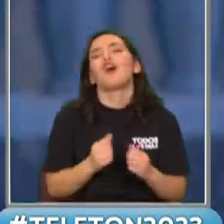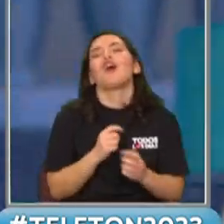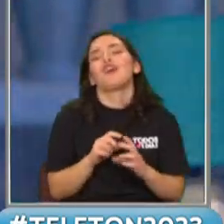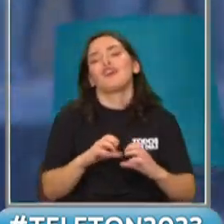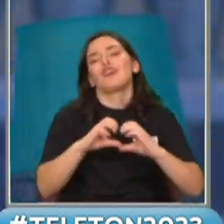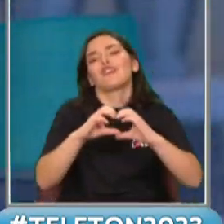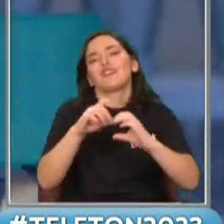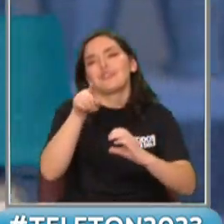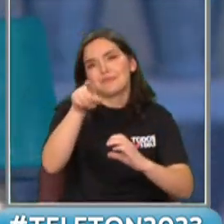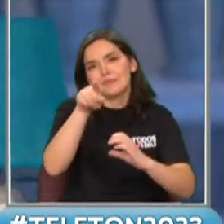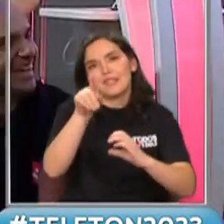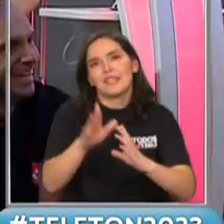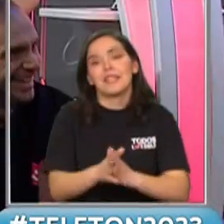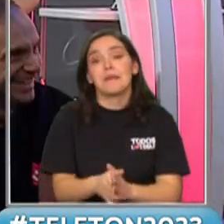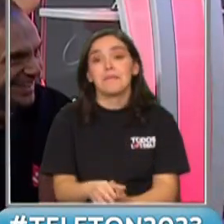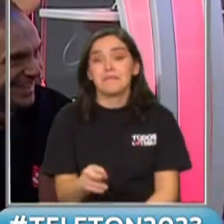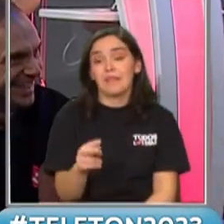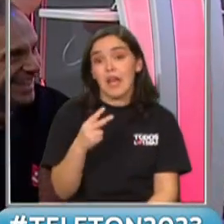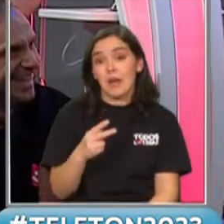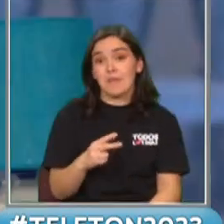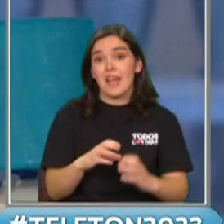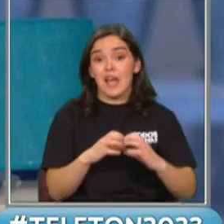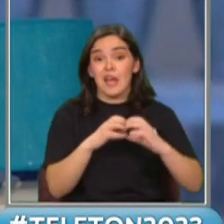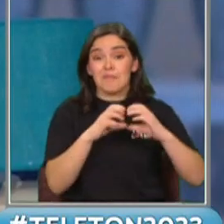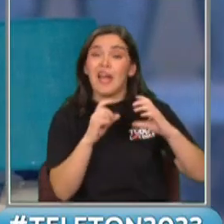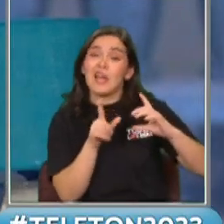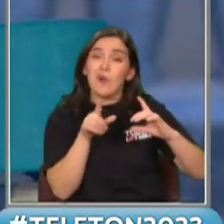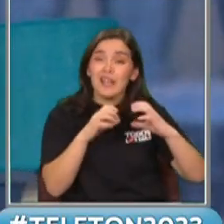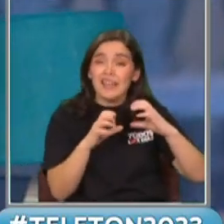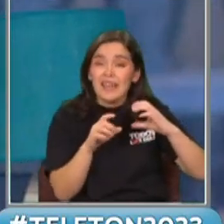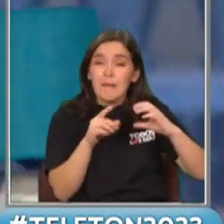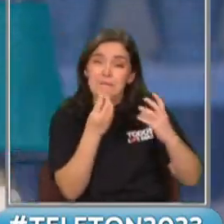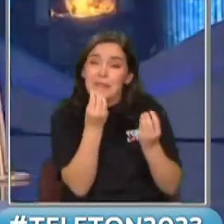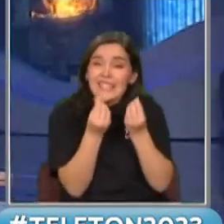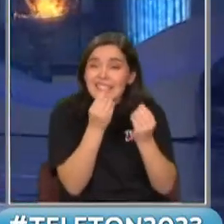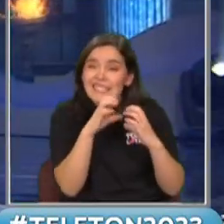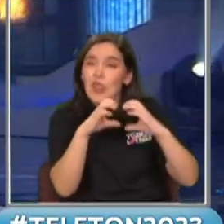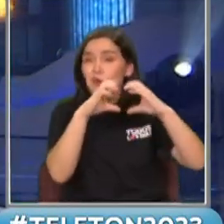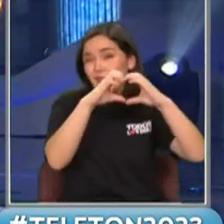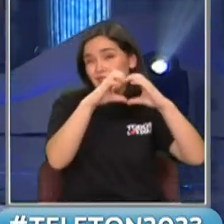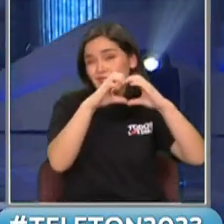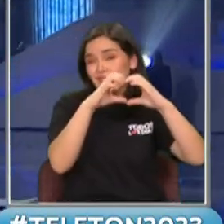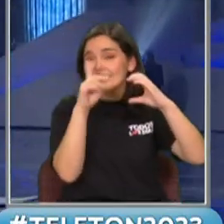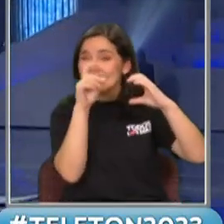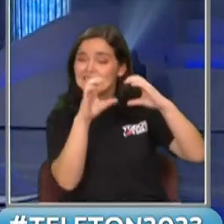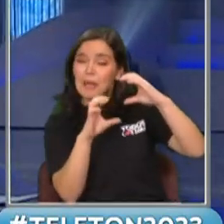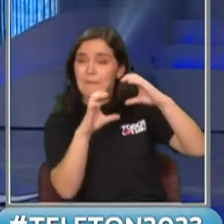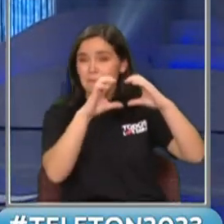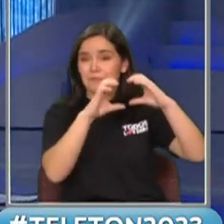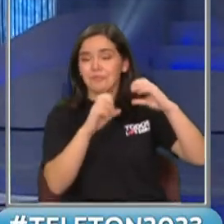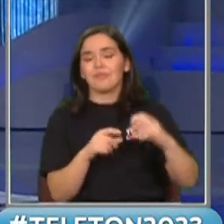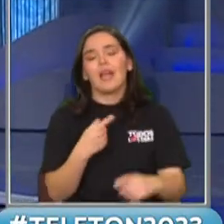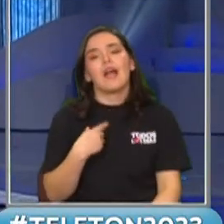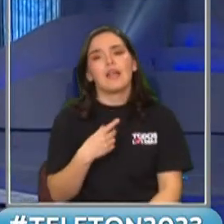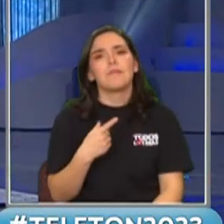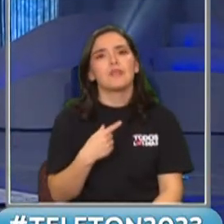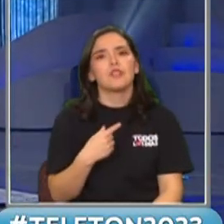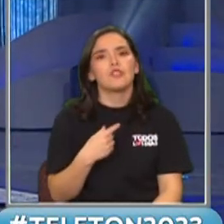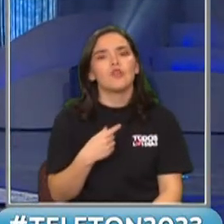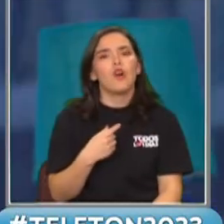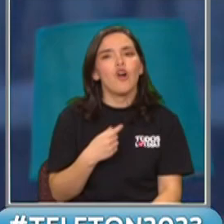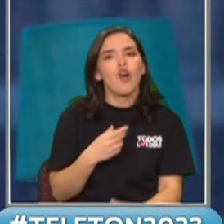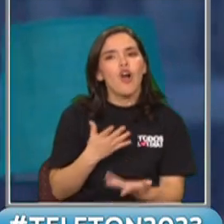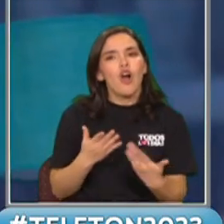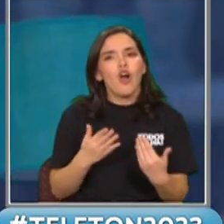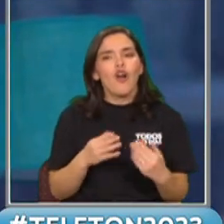ti mira me queda como acá pero te juro que es un corazón ya con censura o sin censura